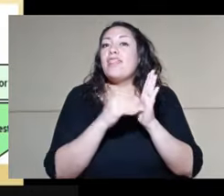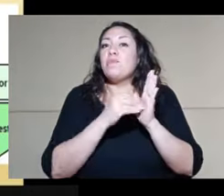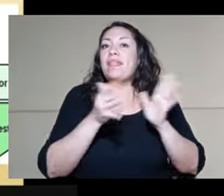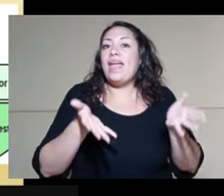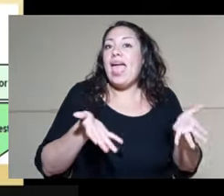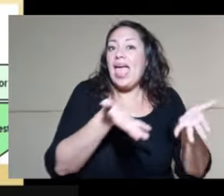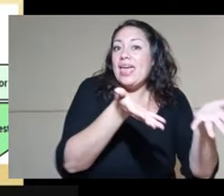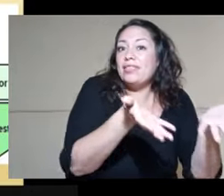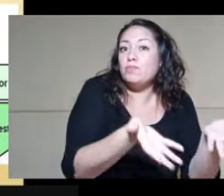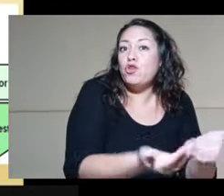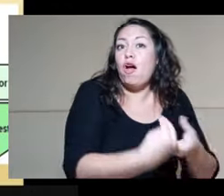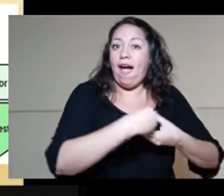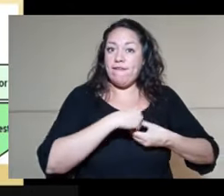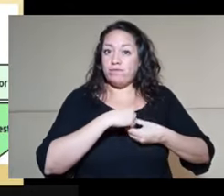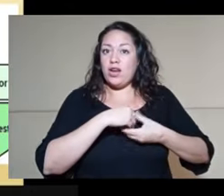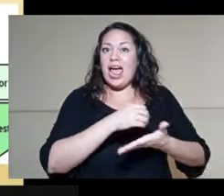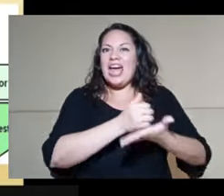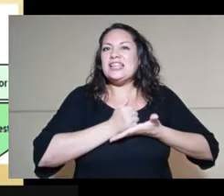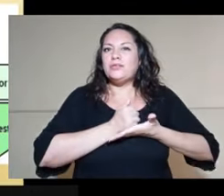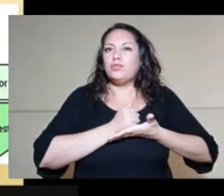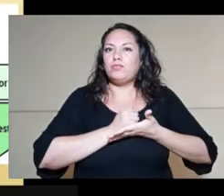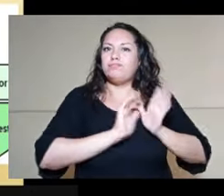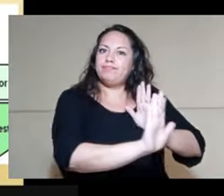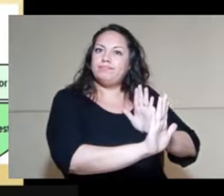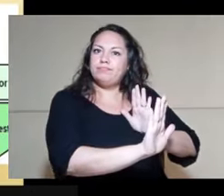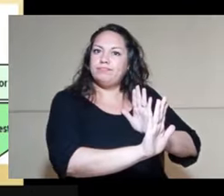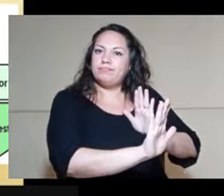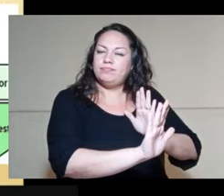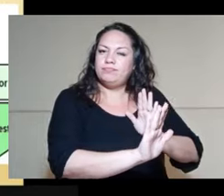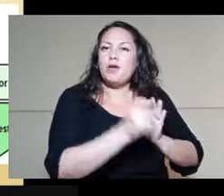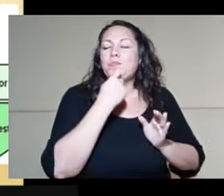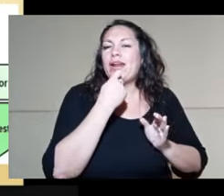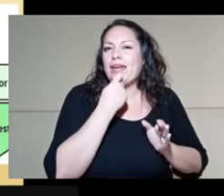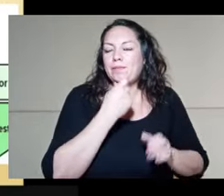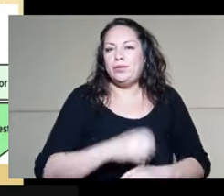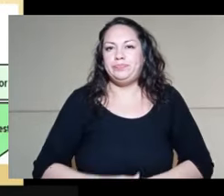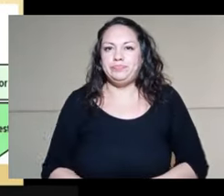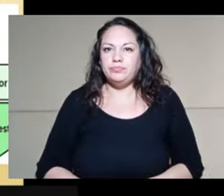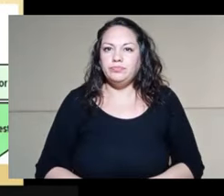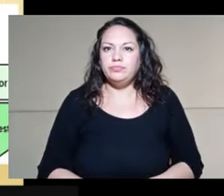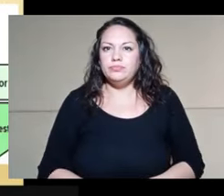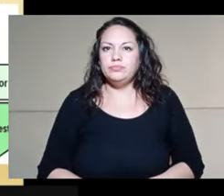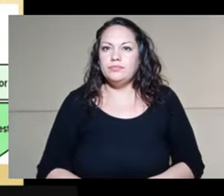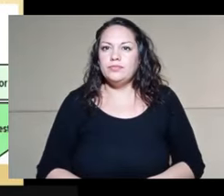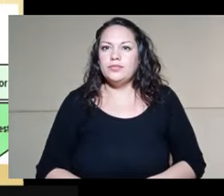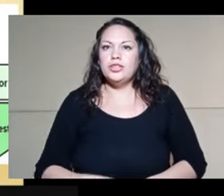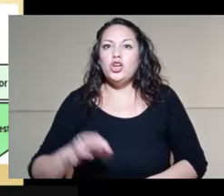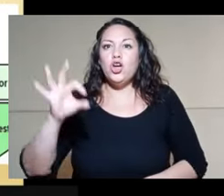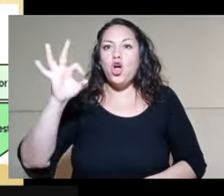receptor. Depende del estímulo, va a ser el receptor que vaya a estimular. Valga la redundancia, como les digo. Si es una onda